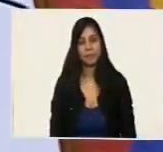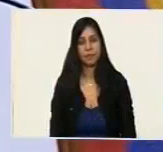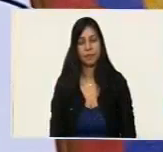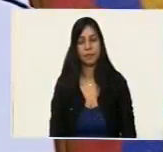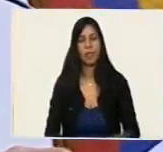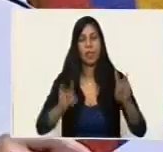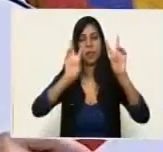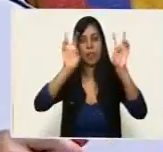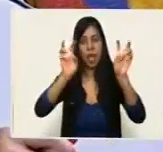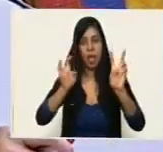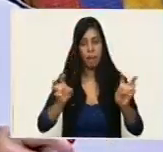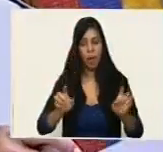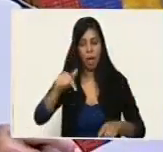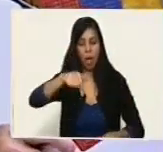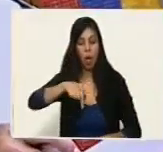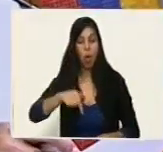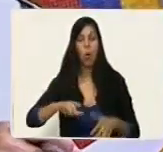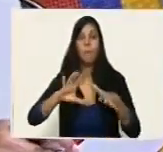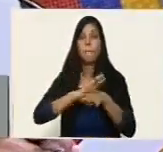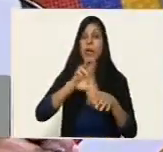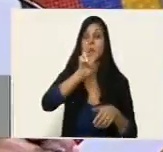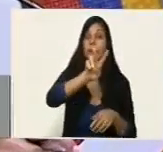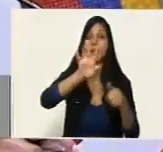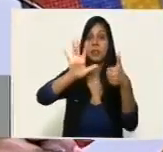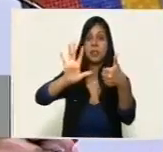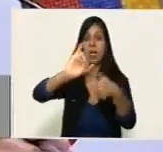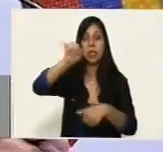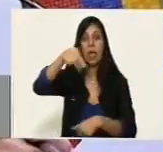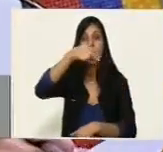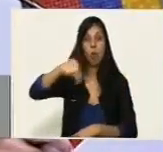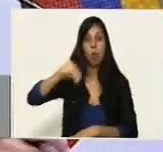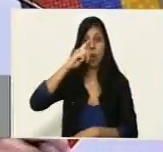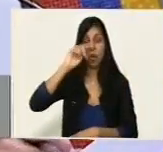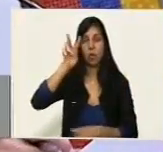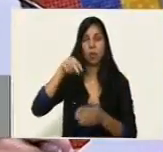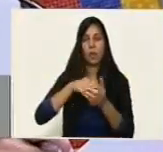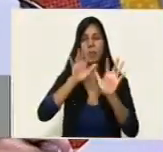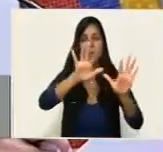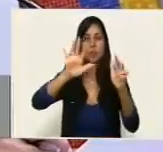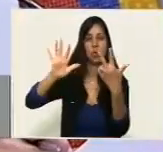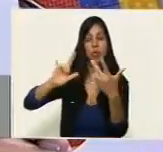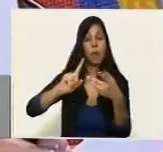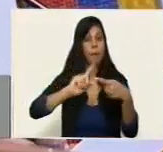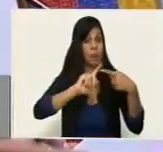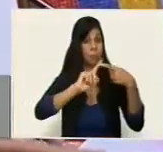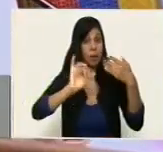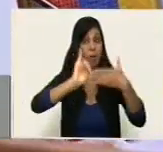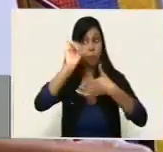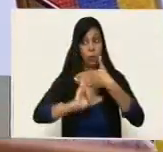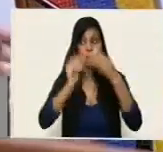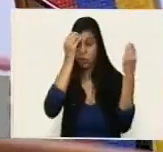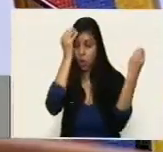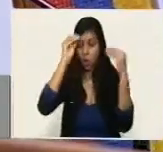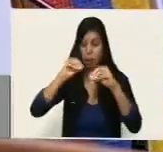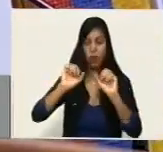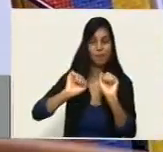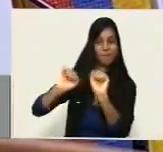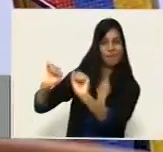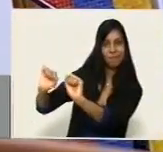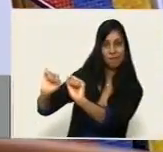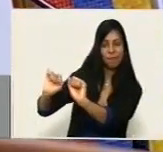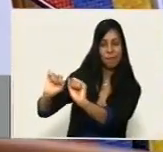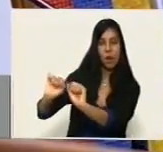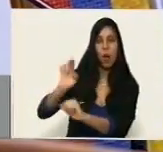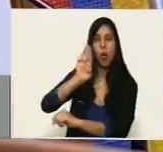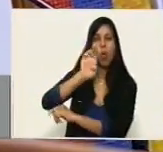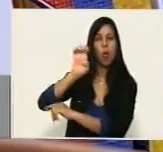Orden del día de la sesión ordinaria del martes 26 de junio del 2018. Primero, proyecto de acuerdo constituyente en rechazo a las